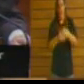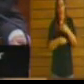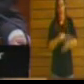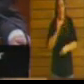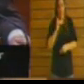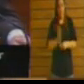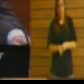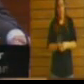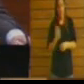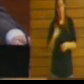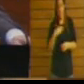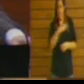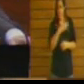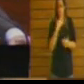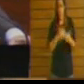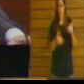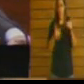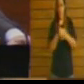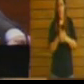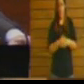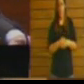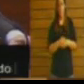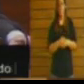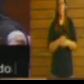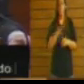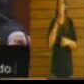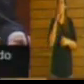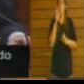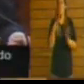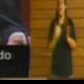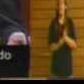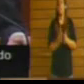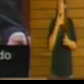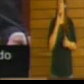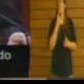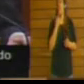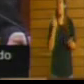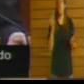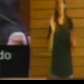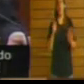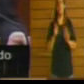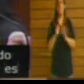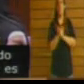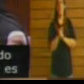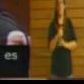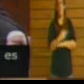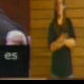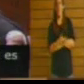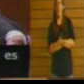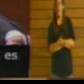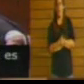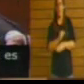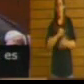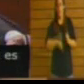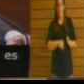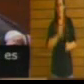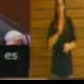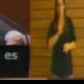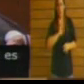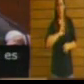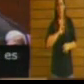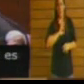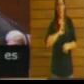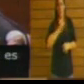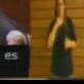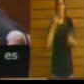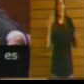directrices, lo está haciendo Bildu. Porque incluso se ha llegado a decir, no, es que esta moción llega tarde, firmada el 4 de enero, cuando la campaña se